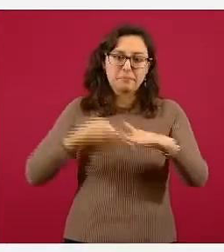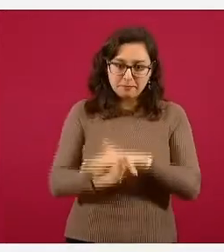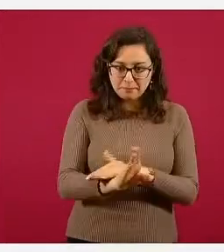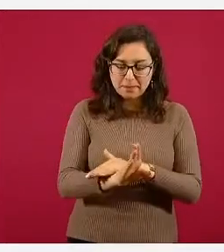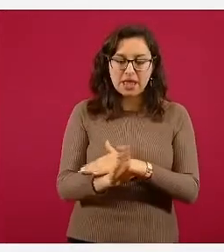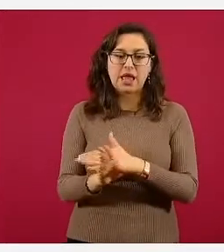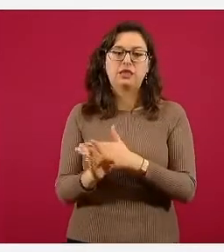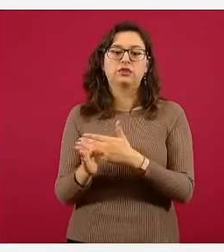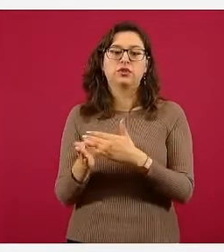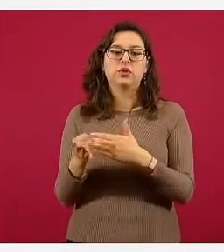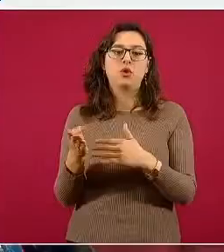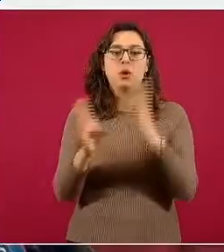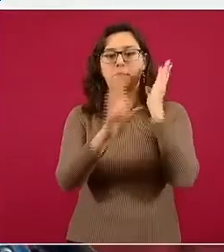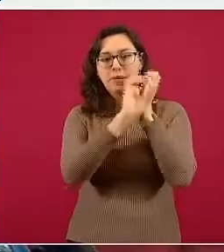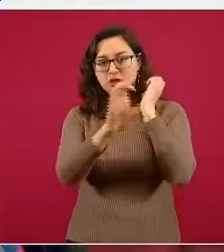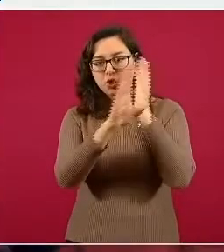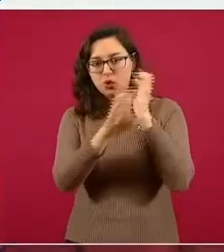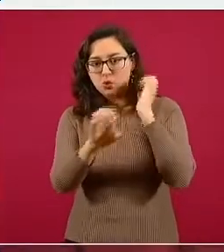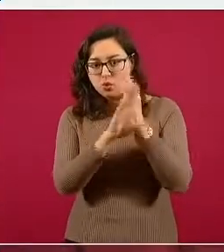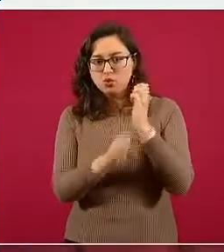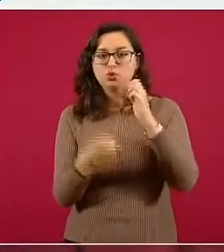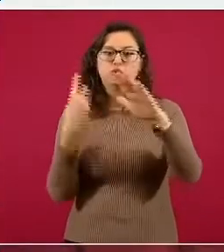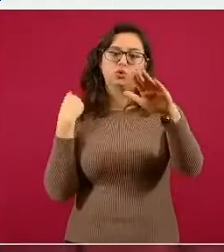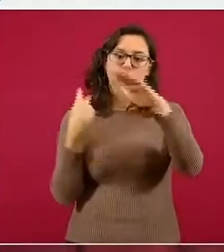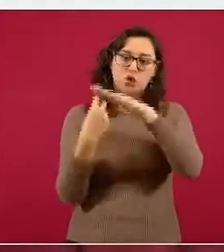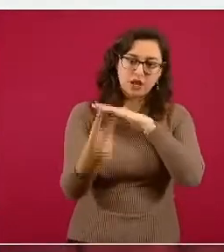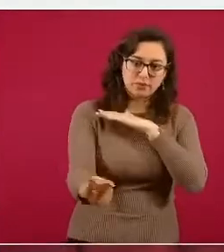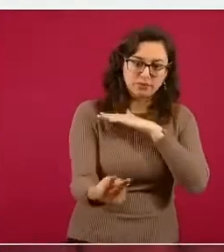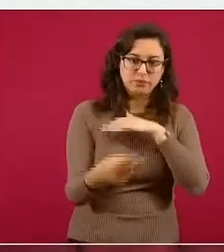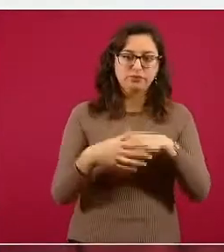trolebuses, tren ligero, etcétera. La que sigue, por favor.